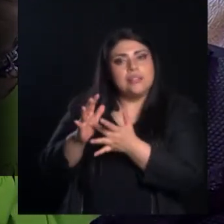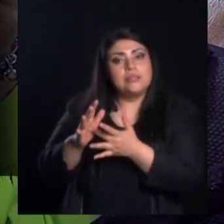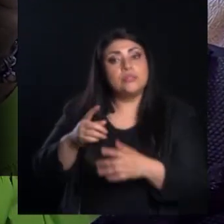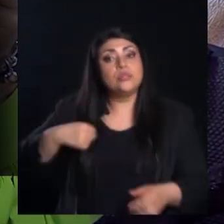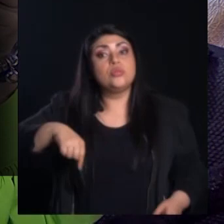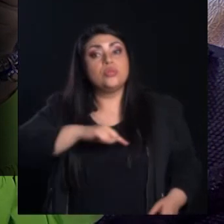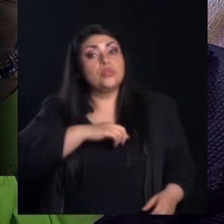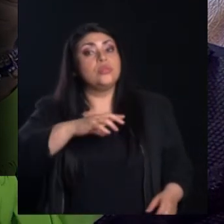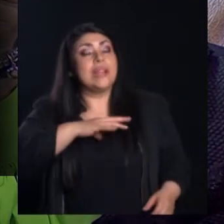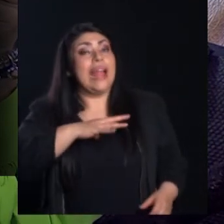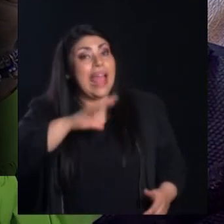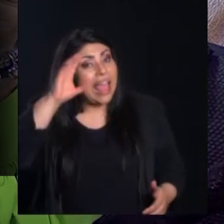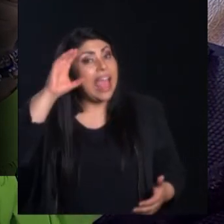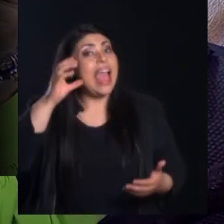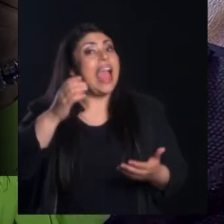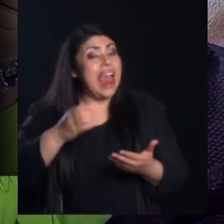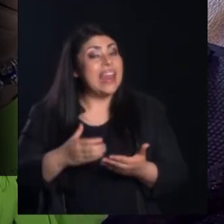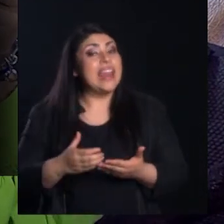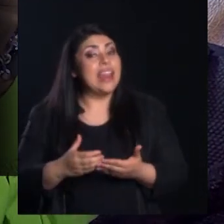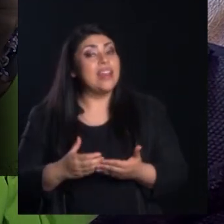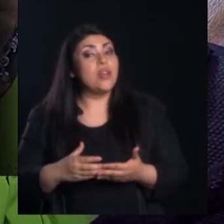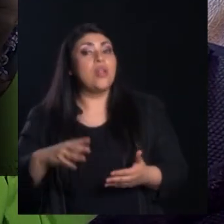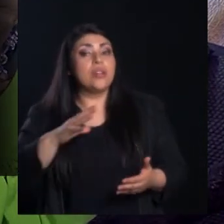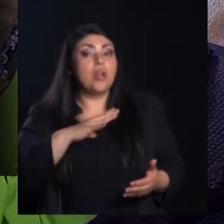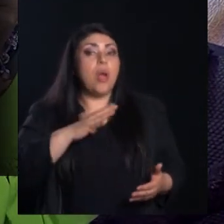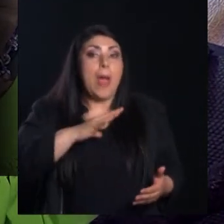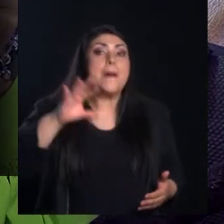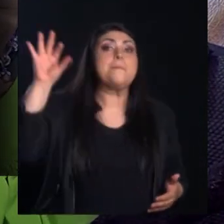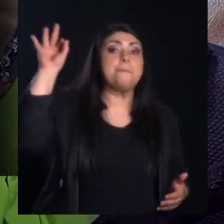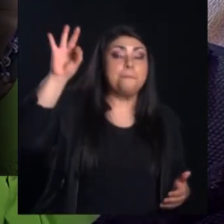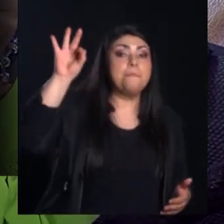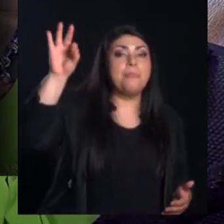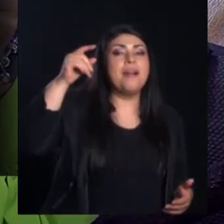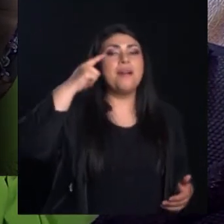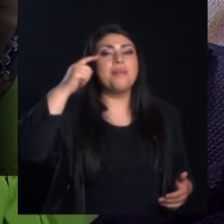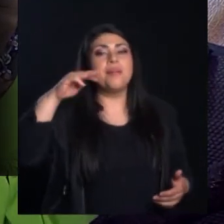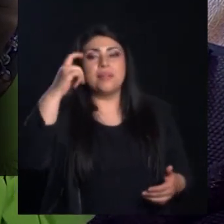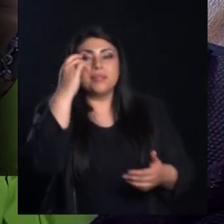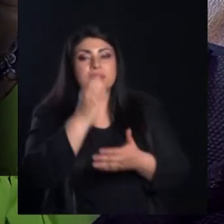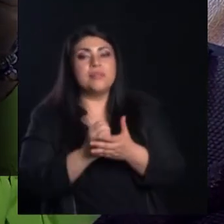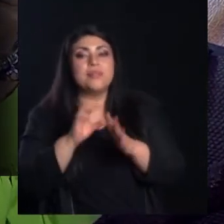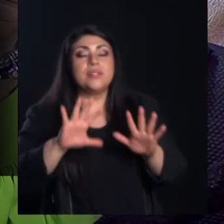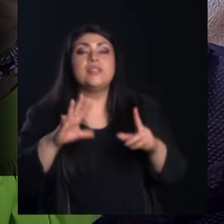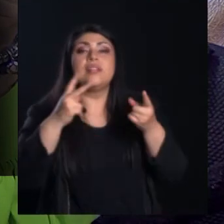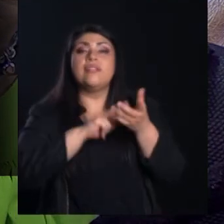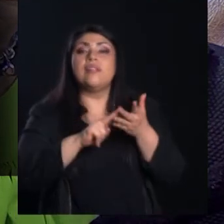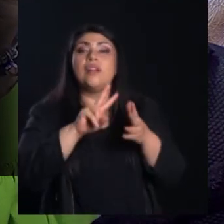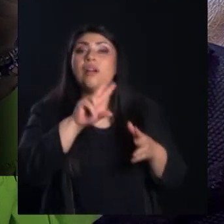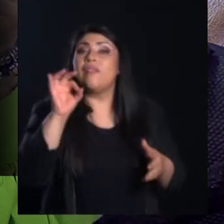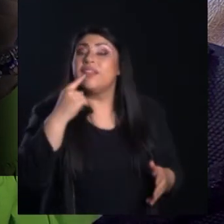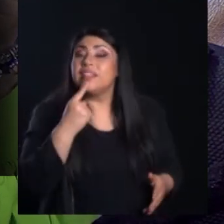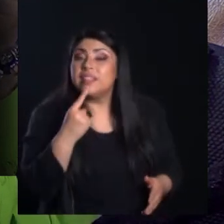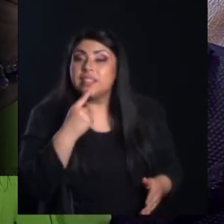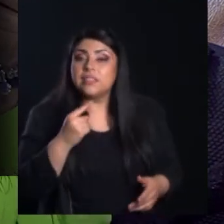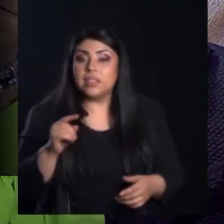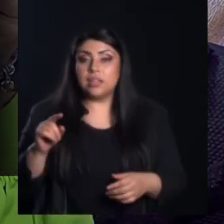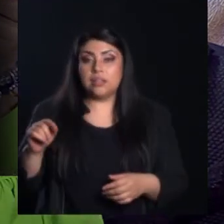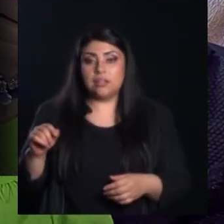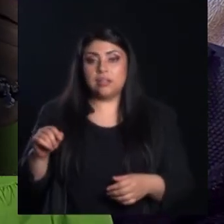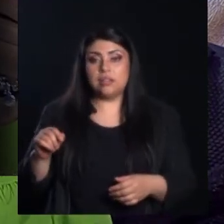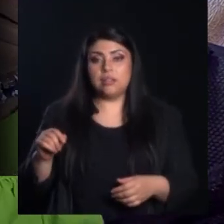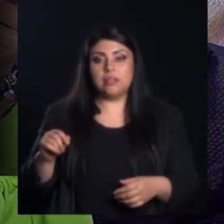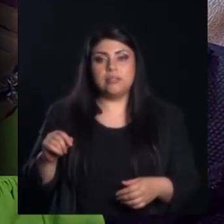creer y hay que predicar de esto también en marcos 1620 dice los discípulos o sea